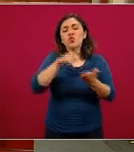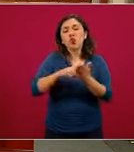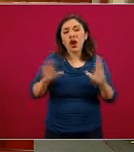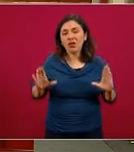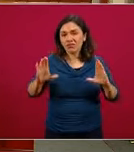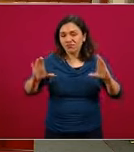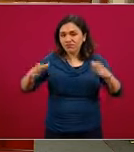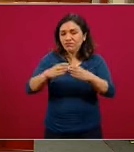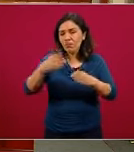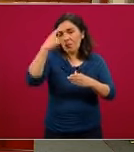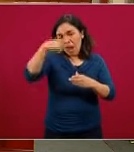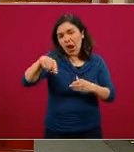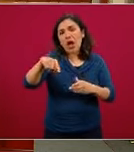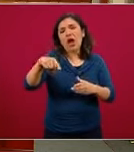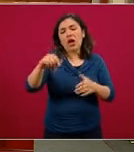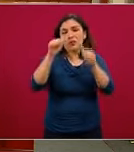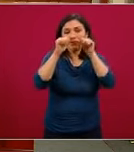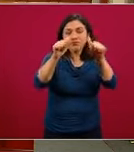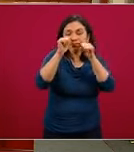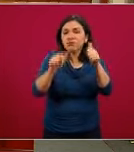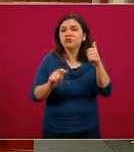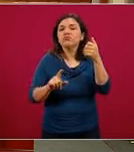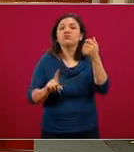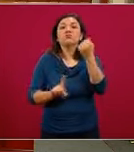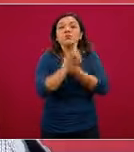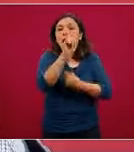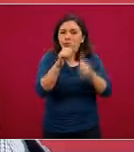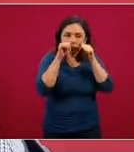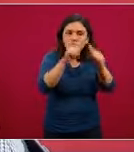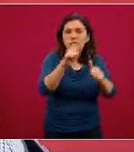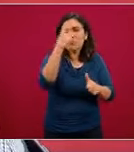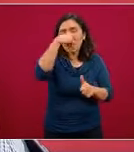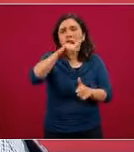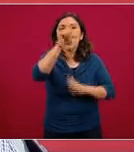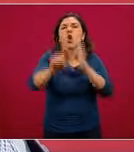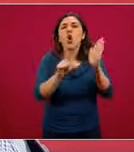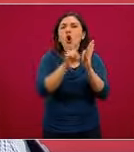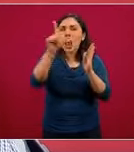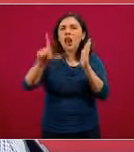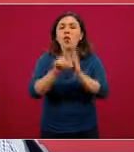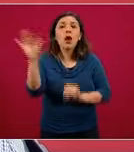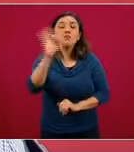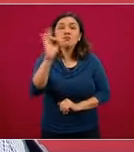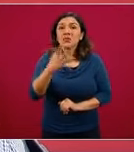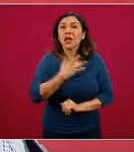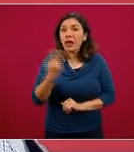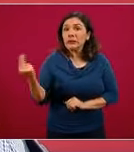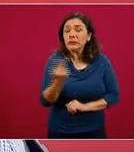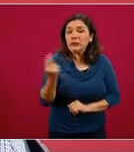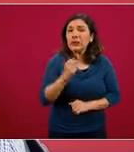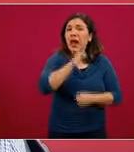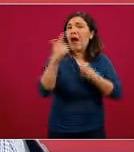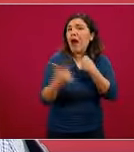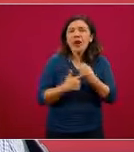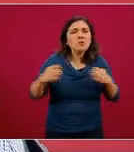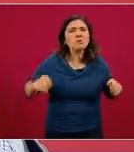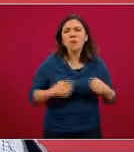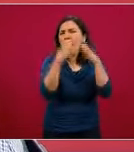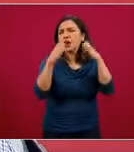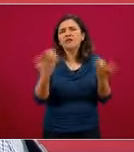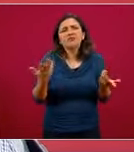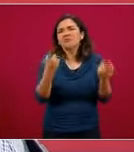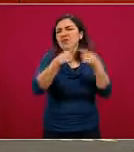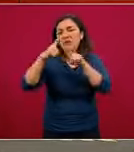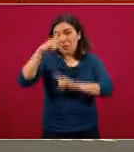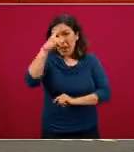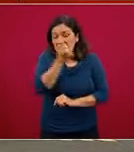que despliega y responde de manera operativa en lo local cuando hay un requerimiento de algún tipo de una emergencia